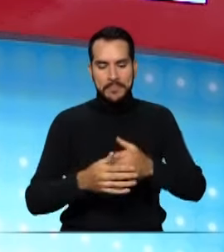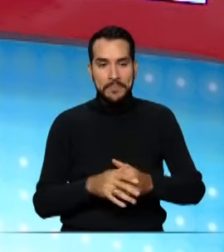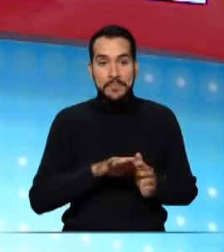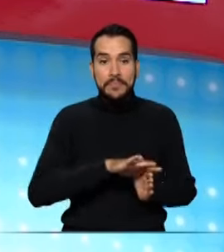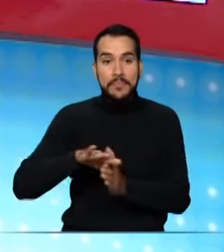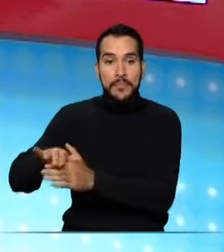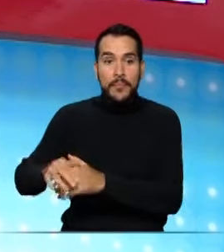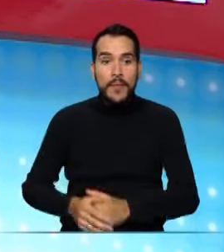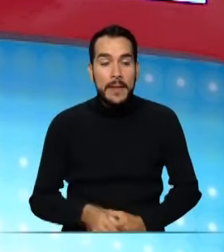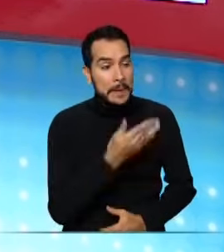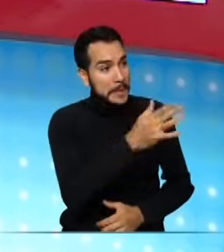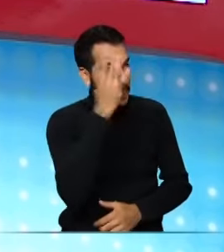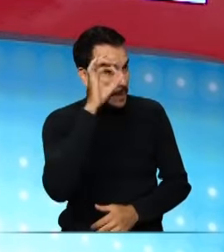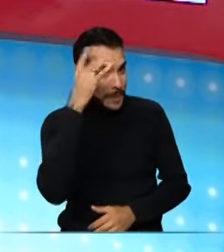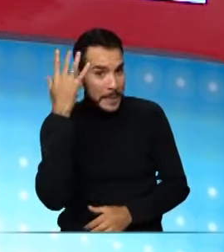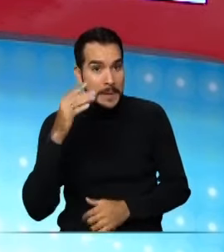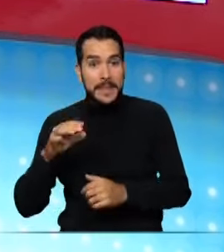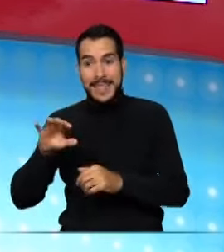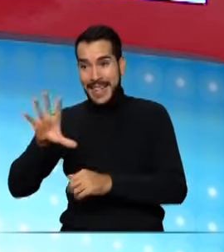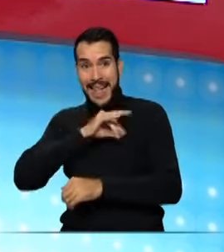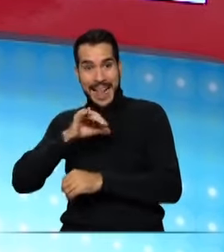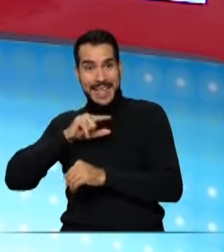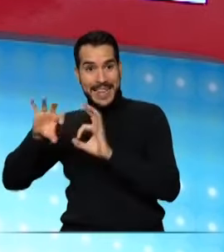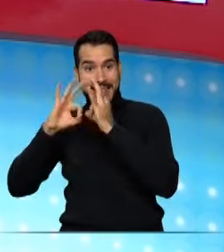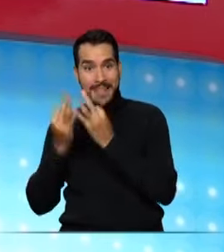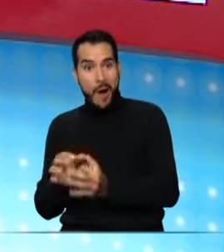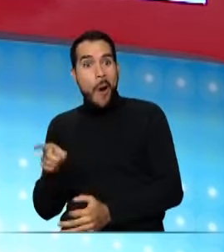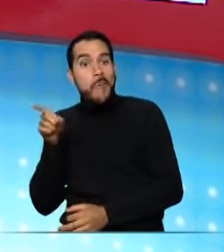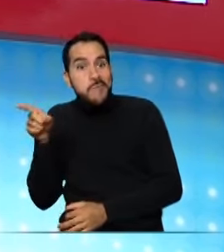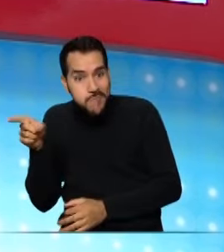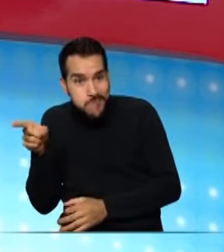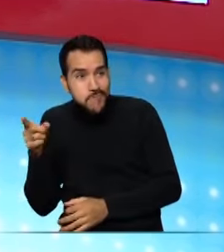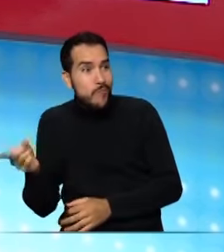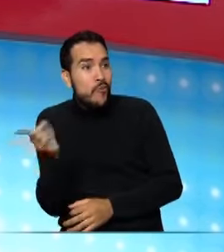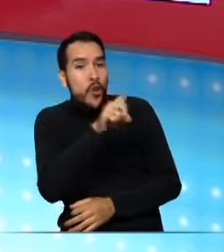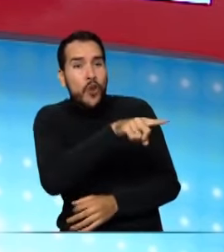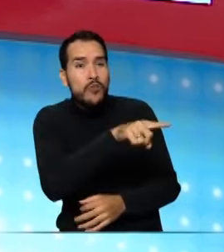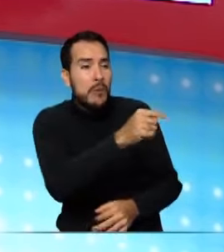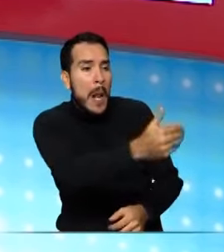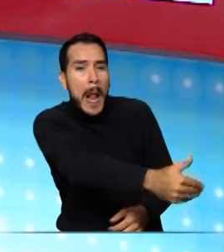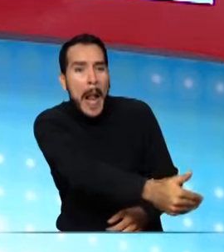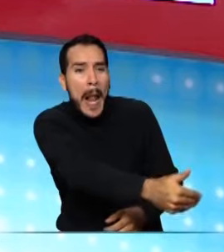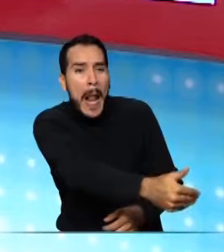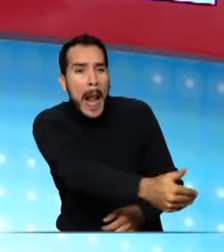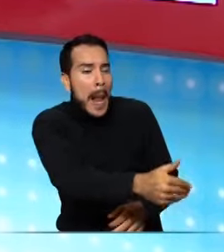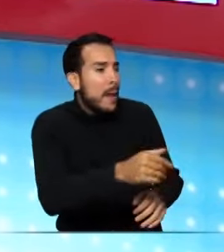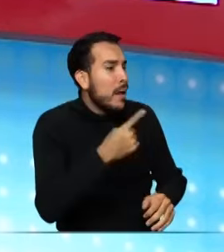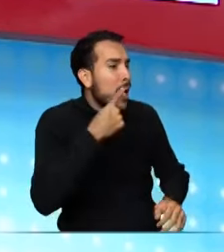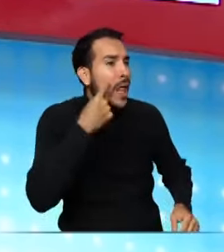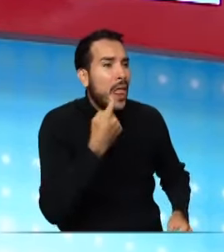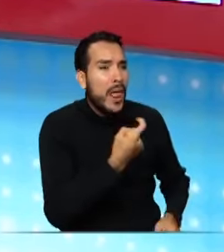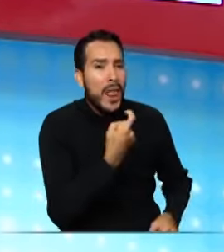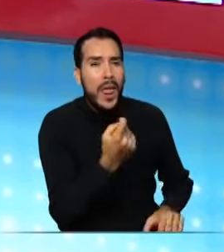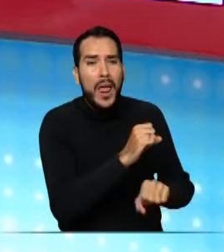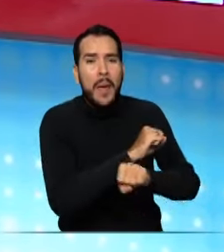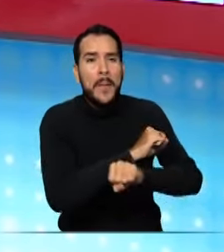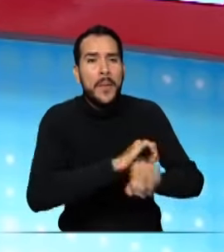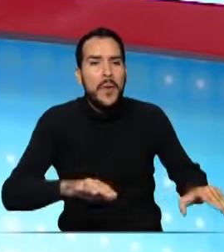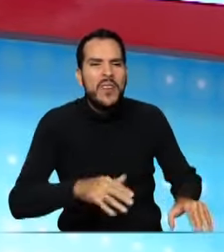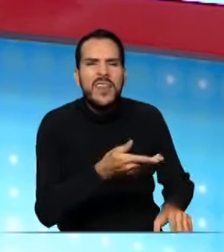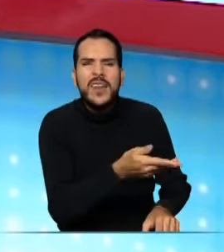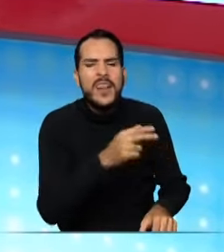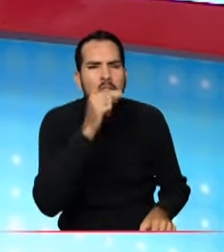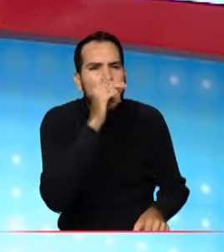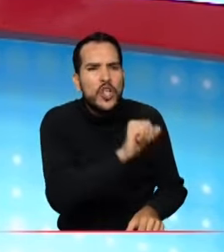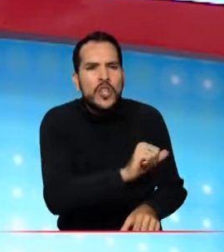Gigi, una familia caleña busca con desesperación a su integrante más pequeña. Se trata de Eileen Scarlett Paneso, una menor de